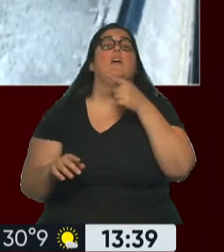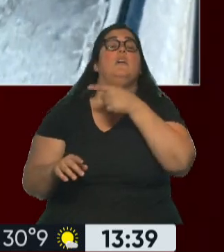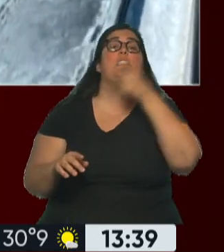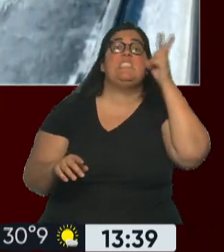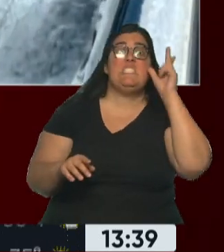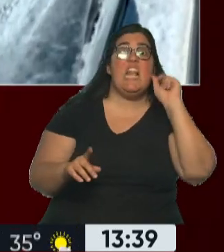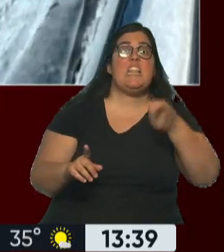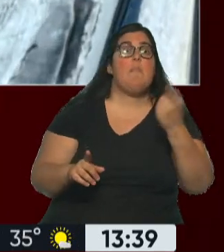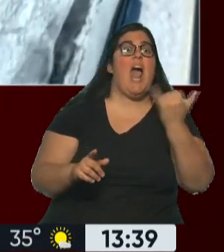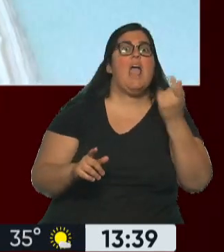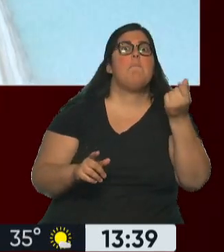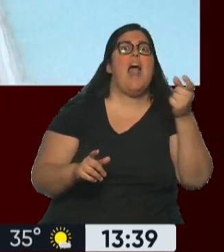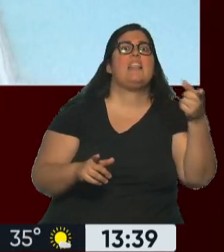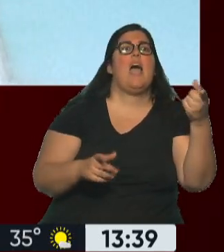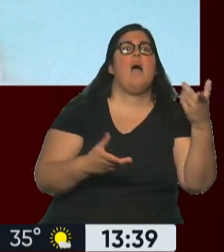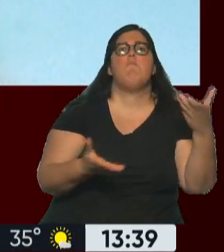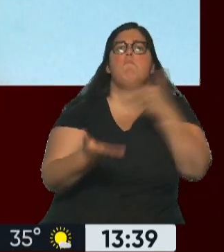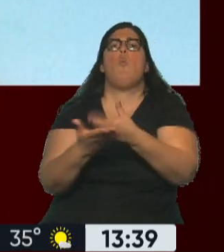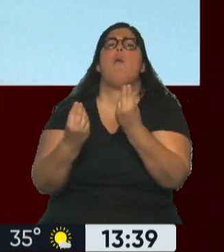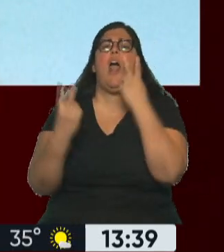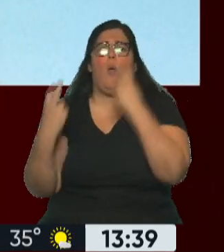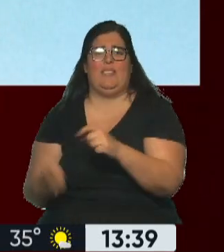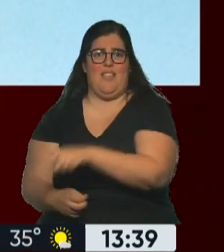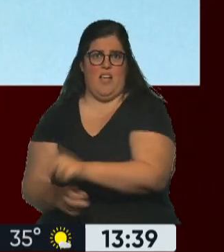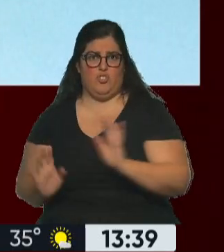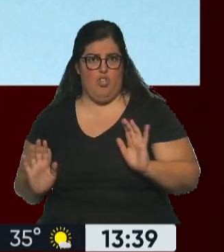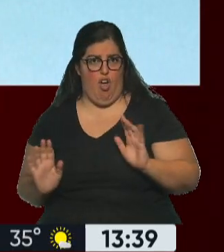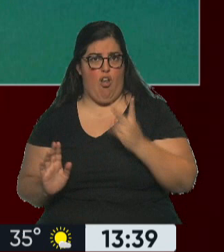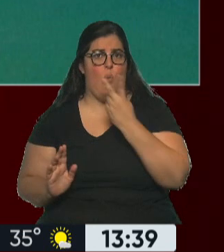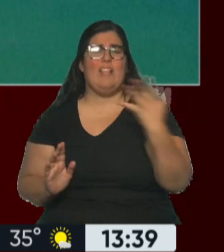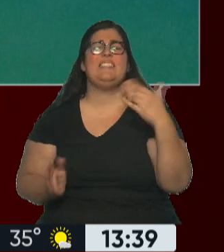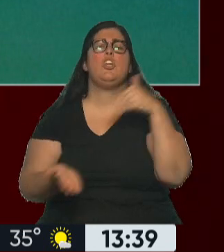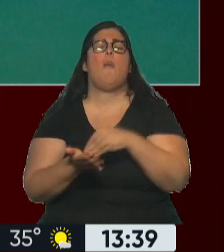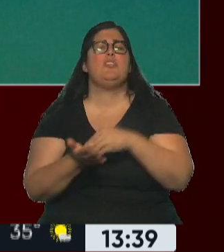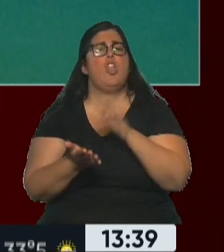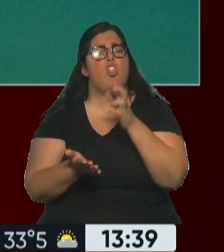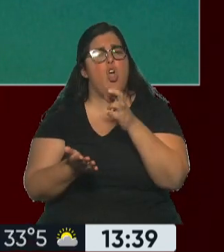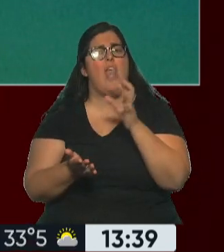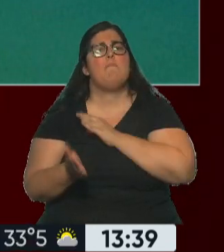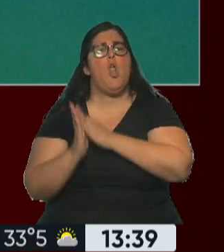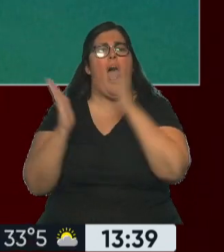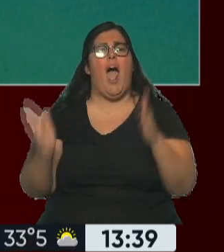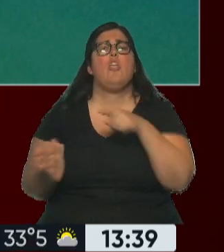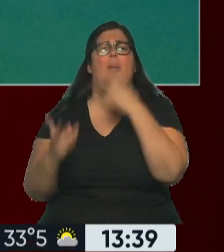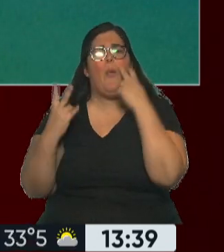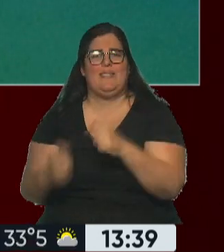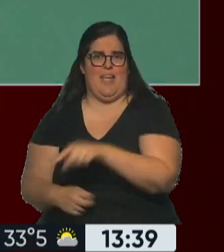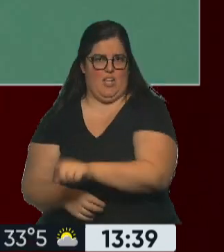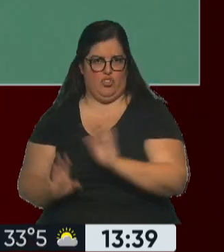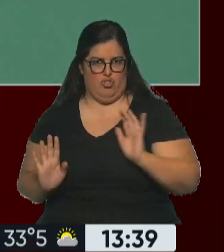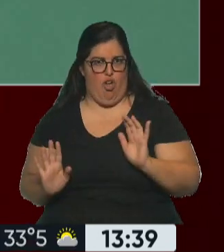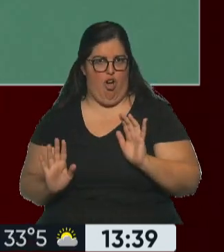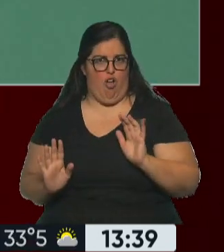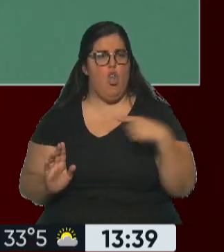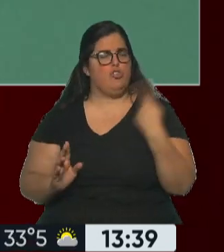destina plata específica a la investigación. Reciben 25 millones de dólares anuales para la investigación. Nosotros hemos formado el